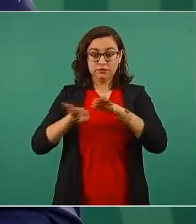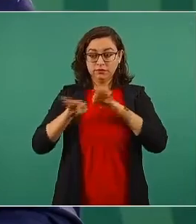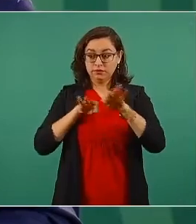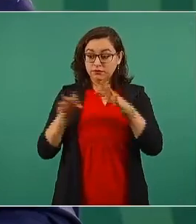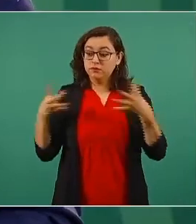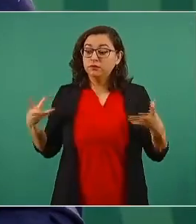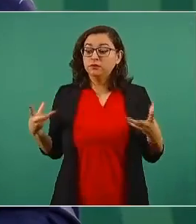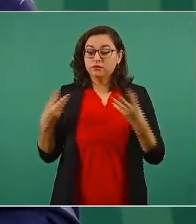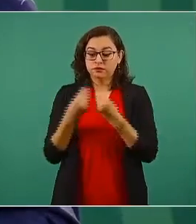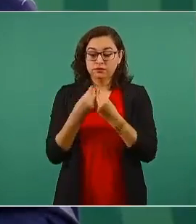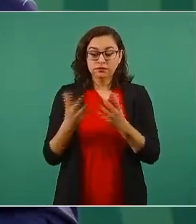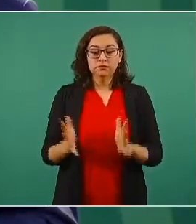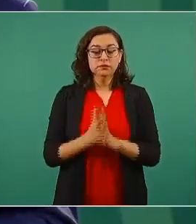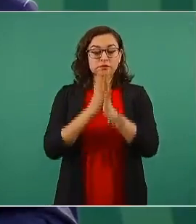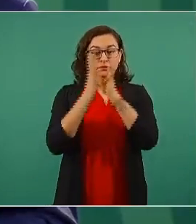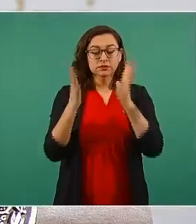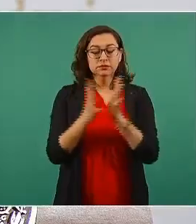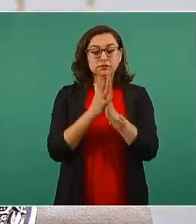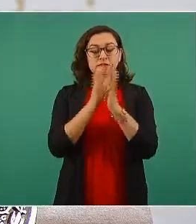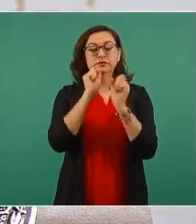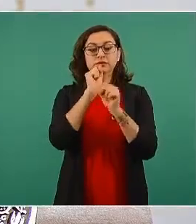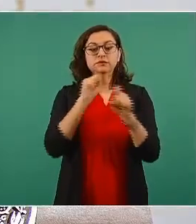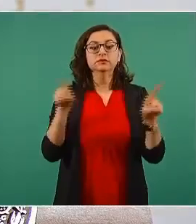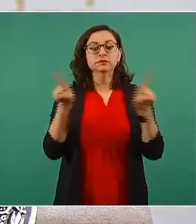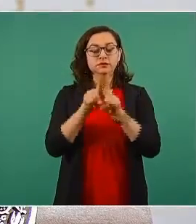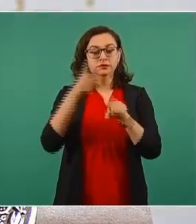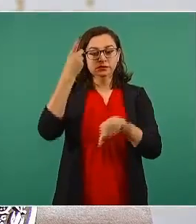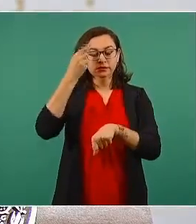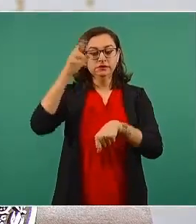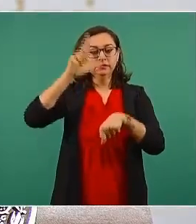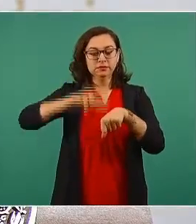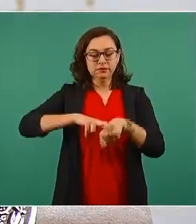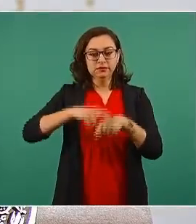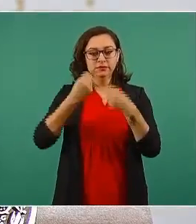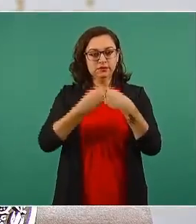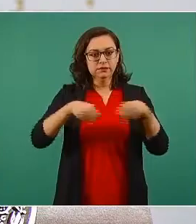y de los directivos,